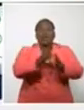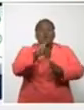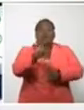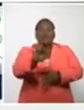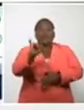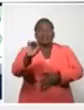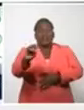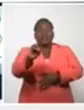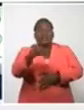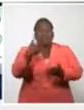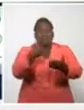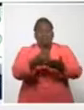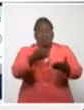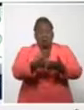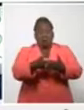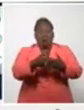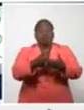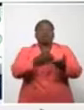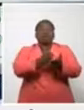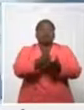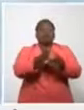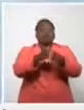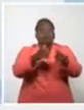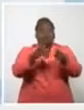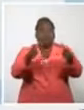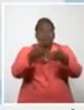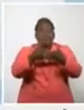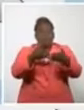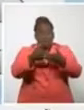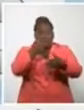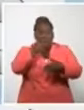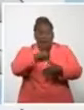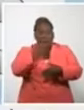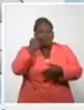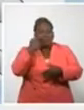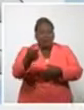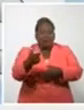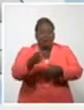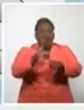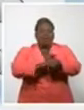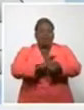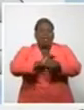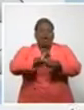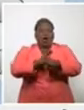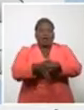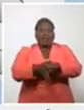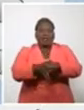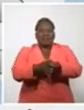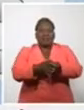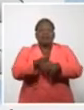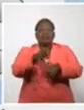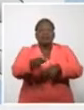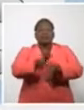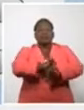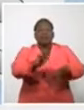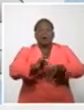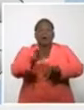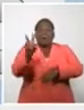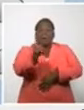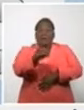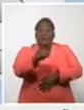sigue creciendo el número de test que se realizan para detectar la presencia del SARS-CoV-2 y se reportaron 22